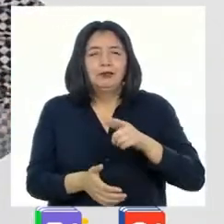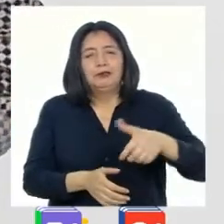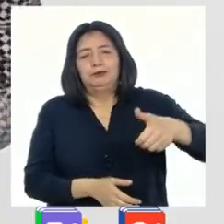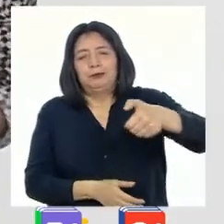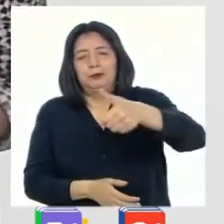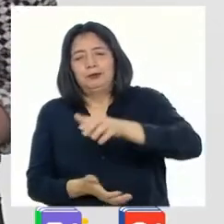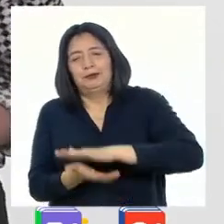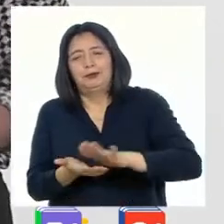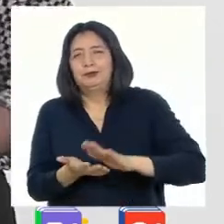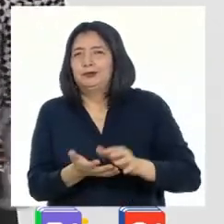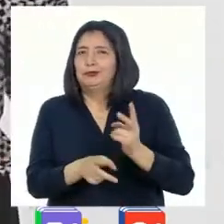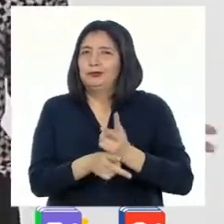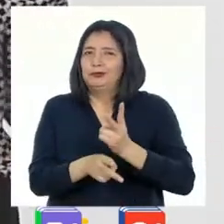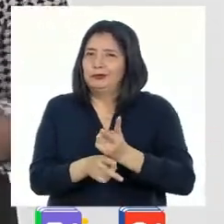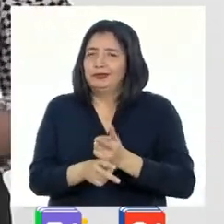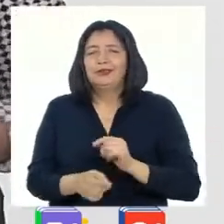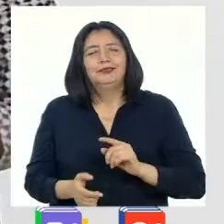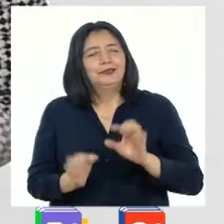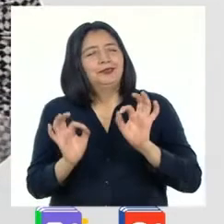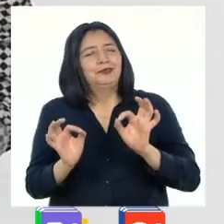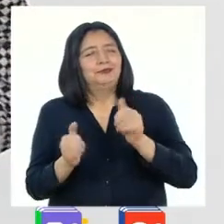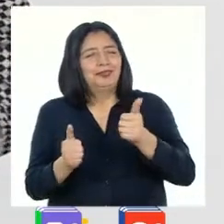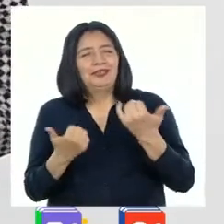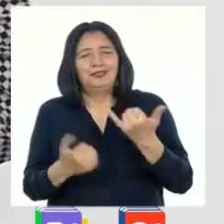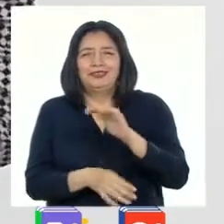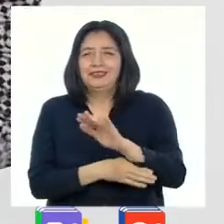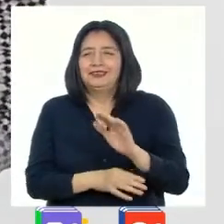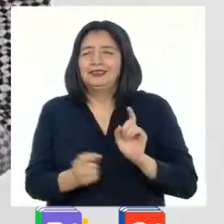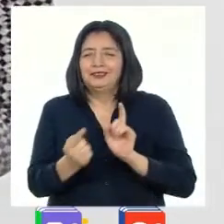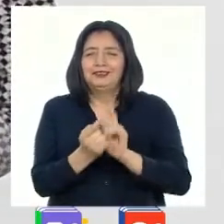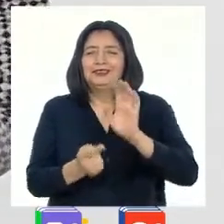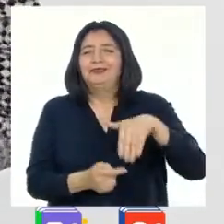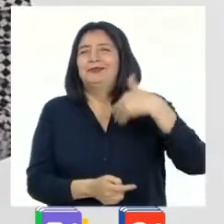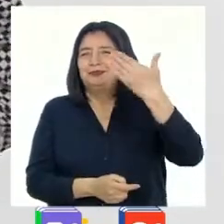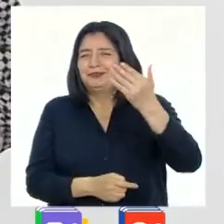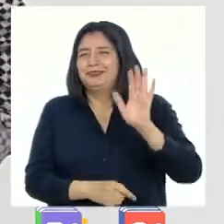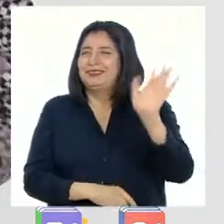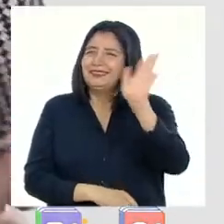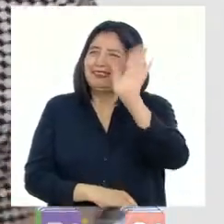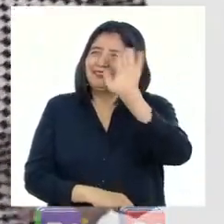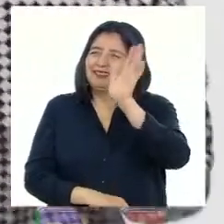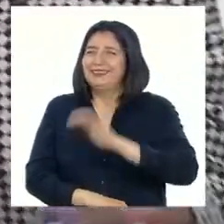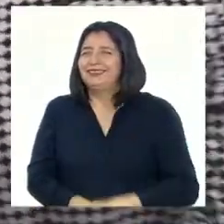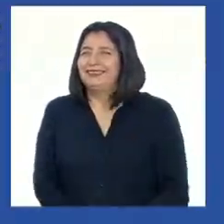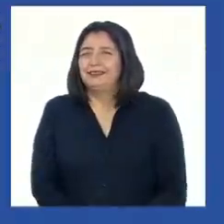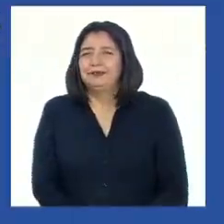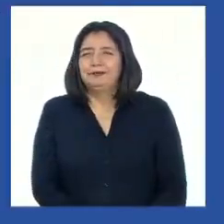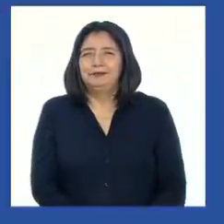desinfectar todo cuidadosamente. Que estén súper bien esta tarde. Nos vemos en la siguiente actividad. Chao, chao.